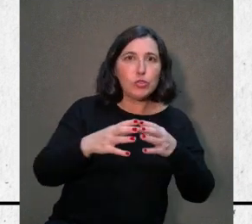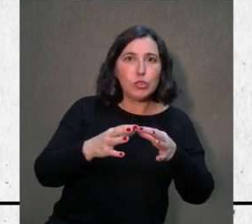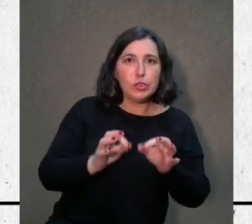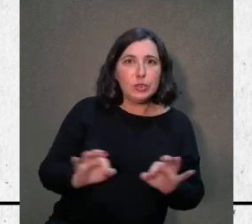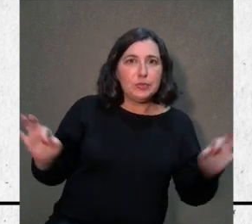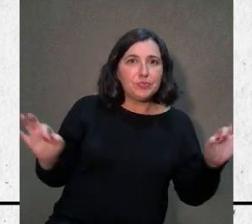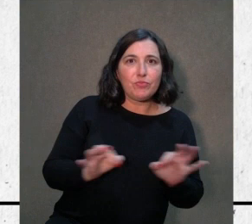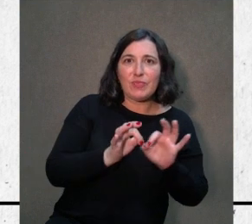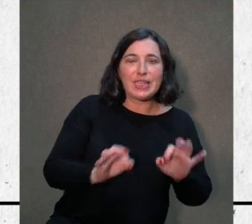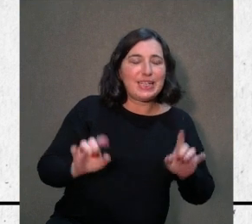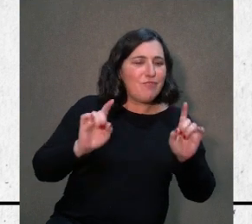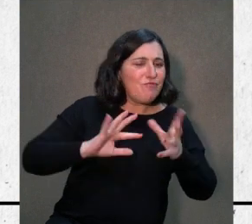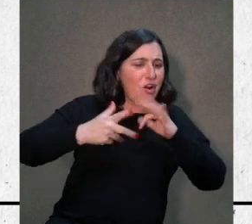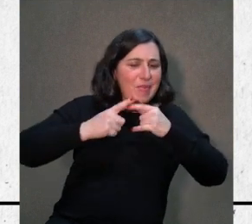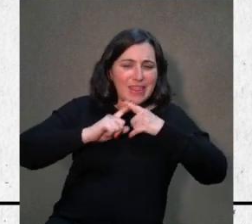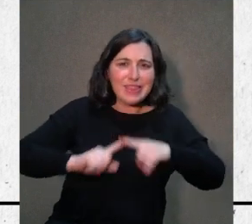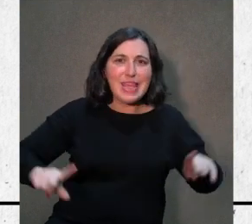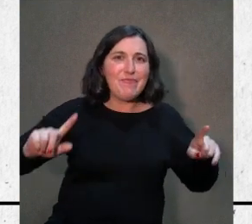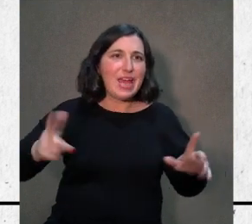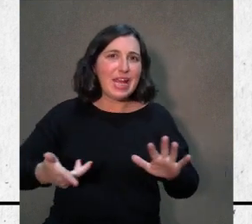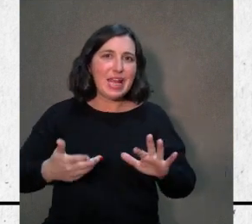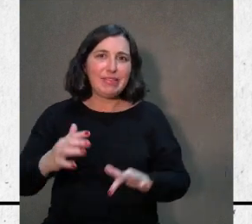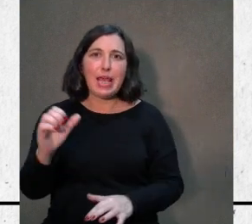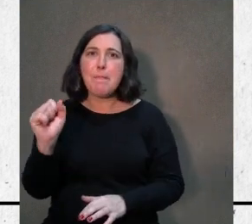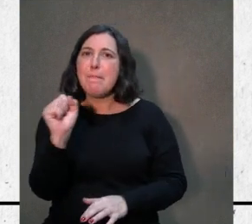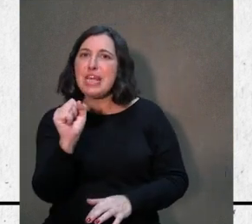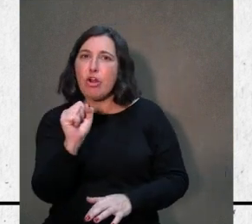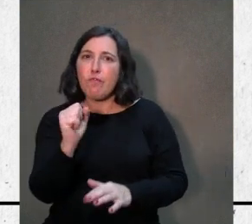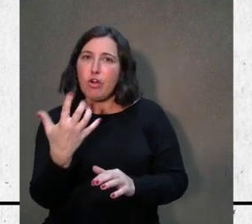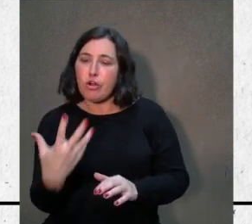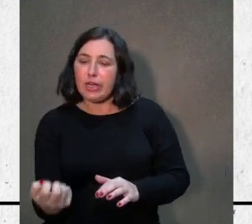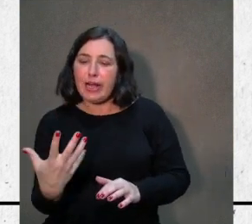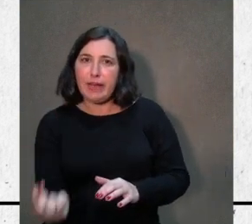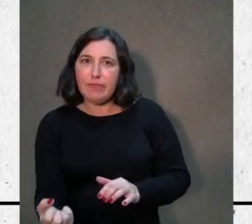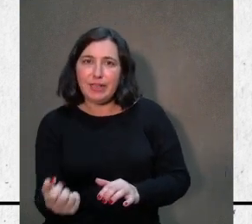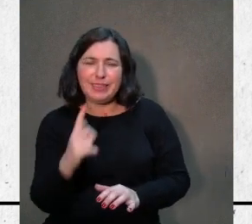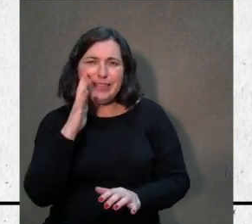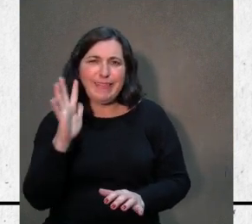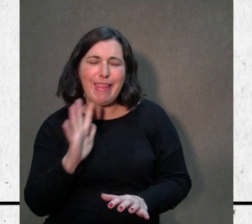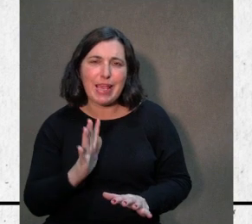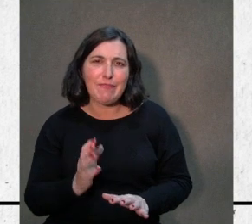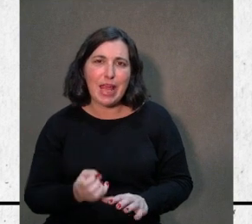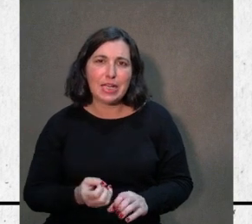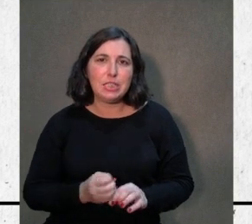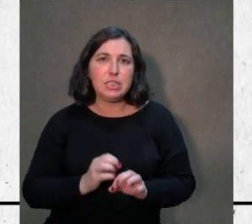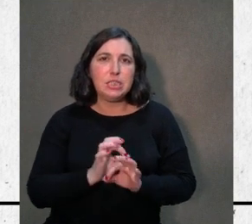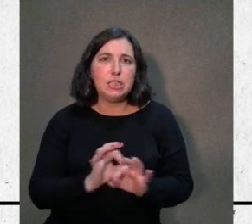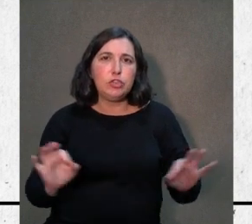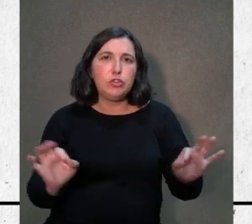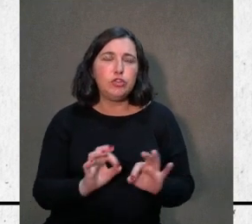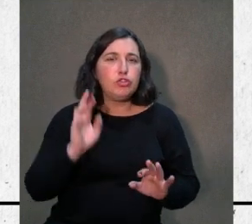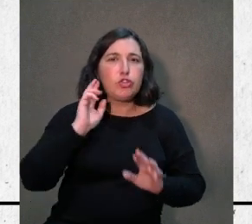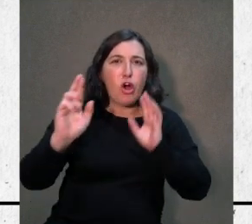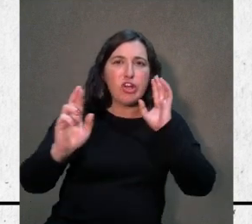cantantes acústicos, tenemos que tocar de una forma muy distinta a que si vas a tocar para un micrófono. No tiene nada que ver la proyección del sonido, lo